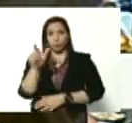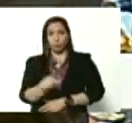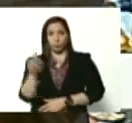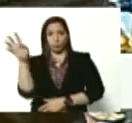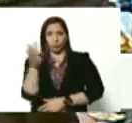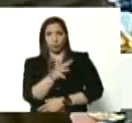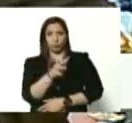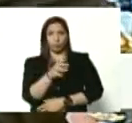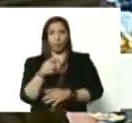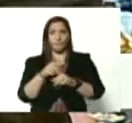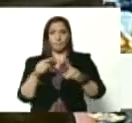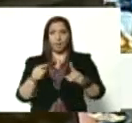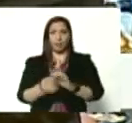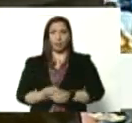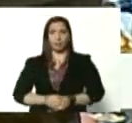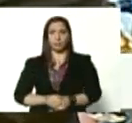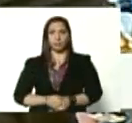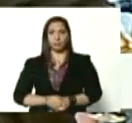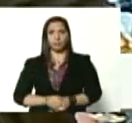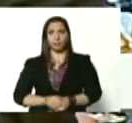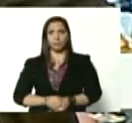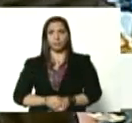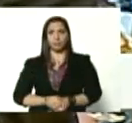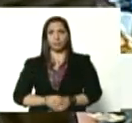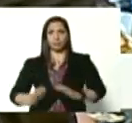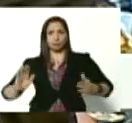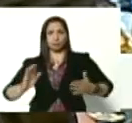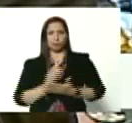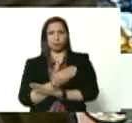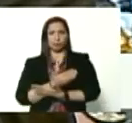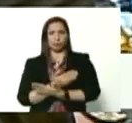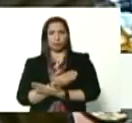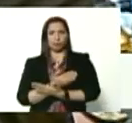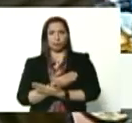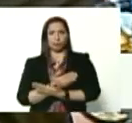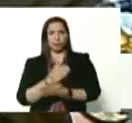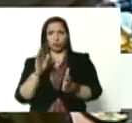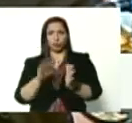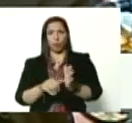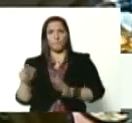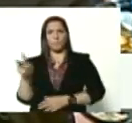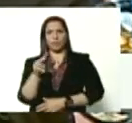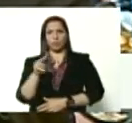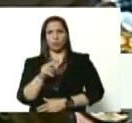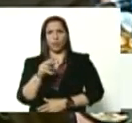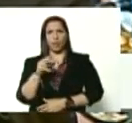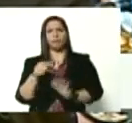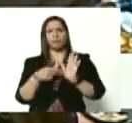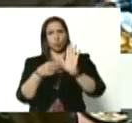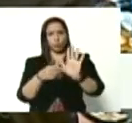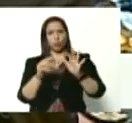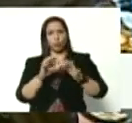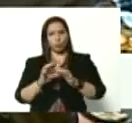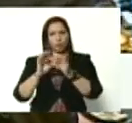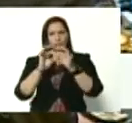para cercenar nuestra fachada atlántica venezuela se mostró unida